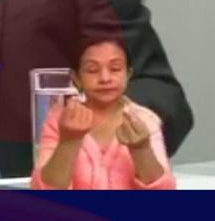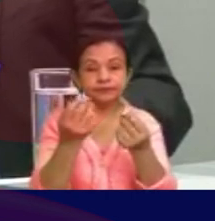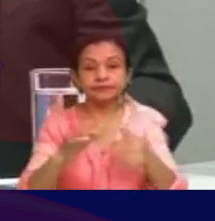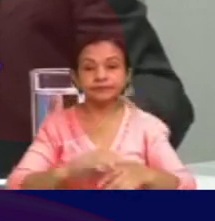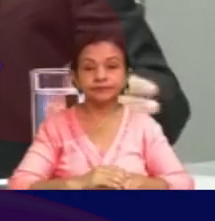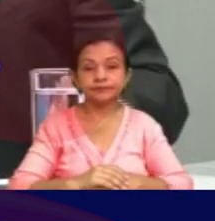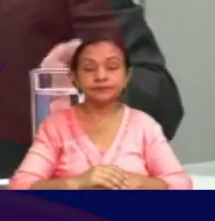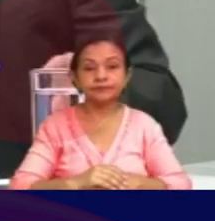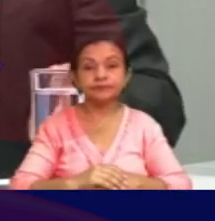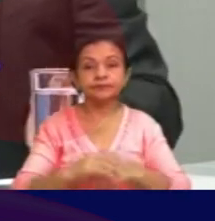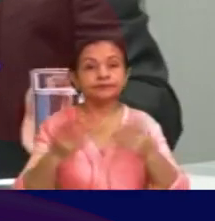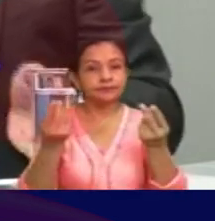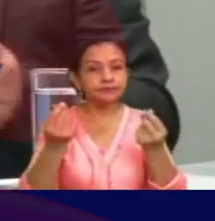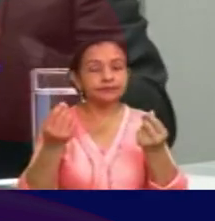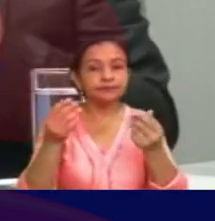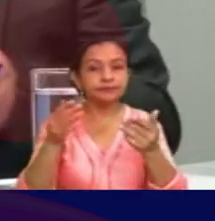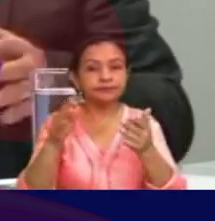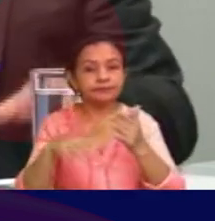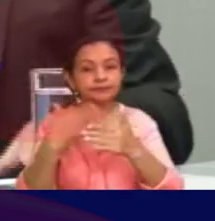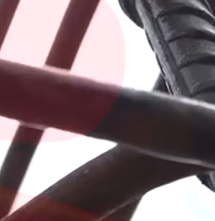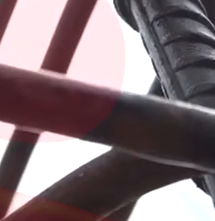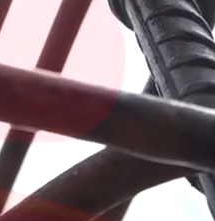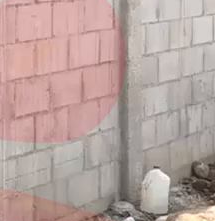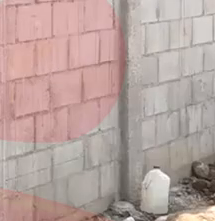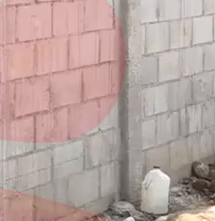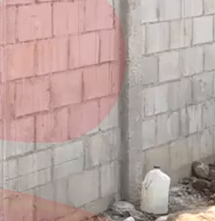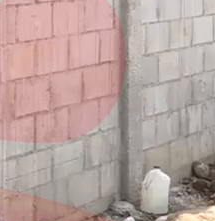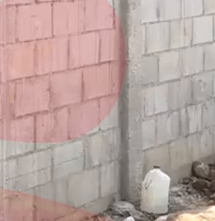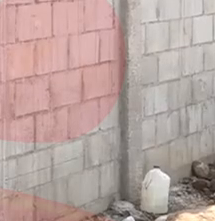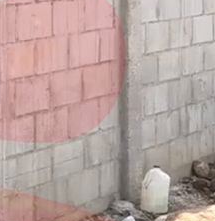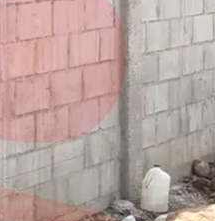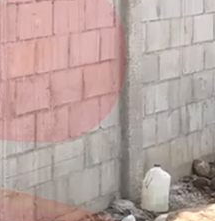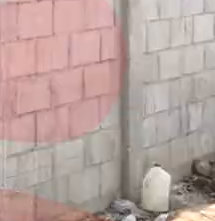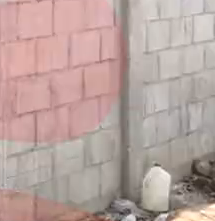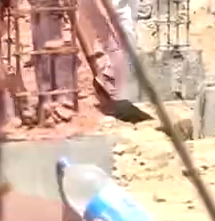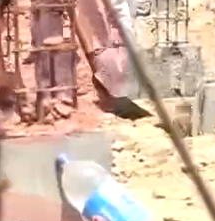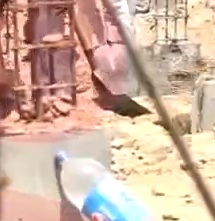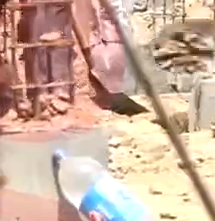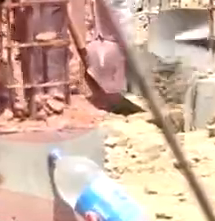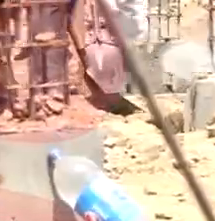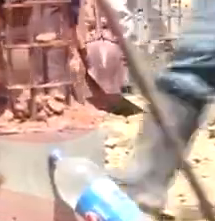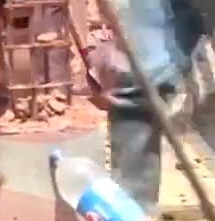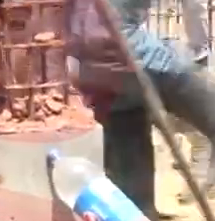internamente, y los recursos externos contratados. Para Noticias 12, Gabriela Solórzano.